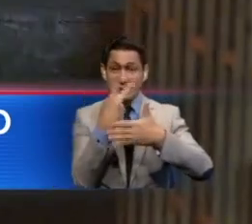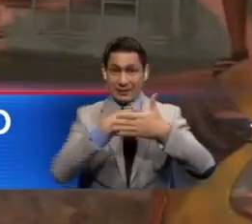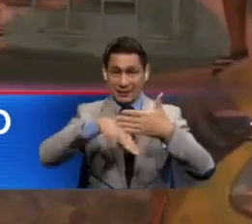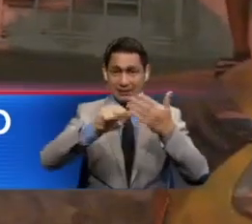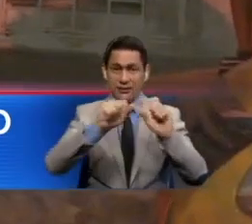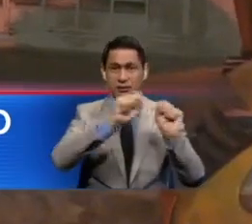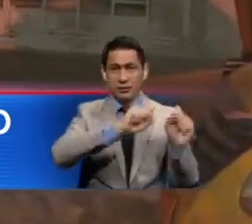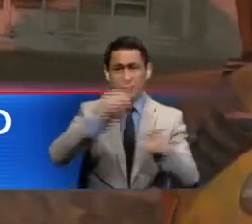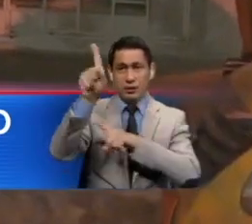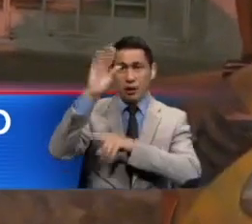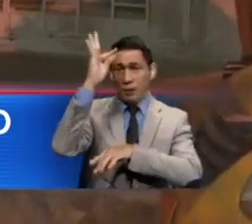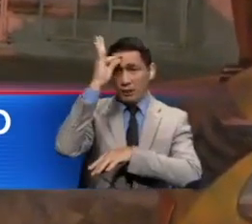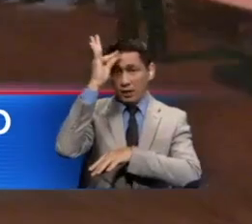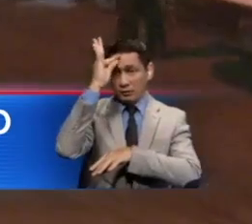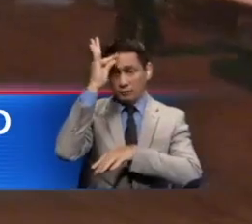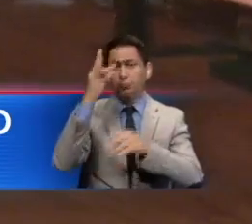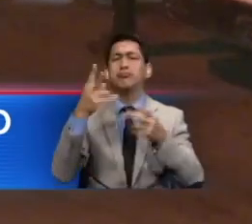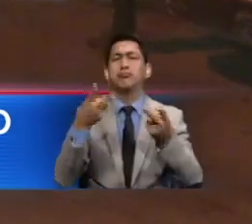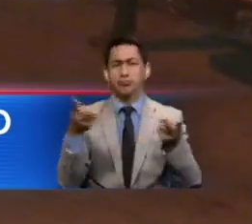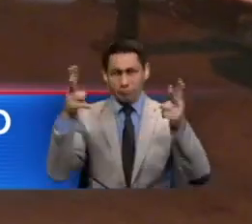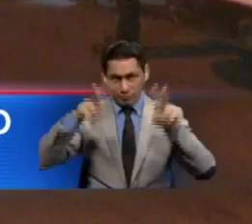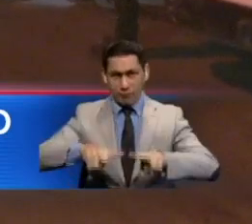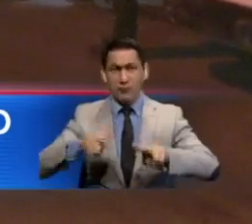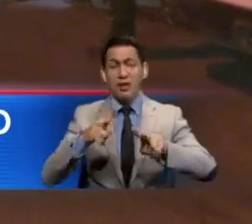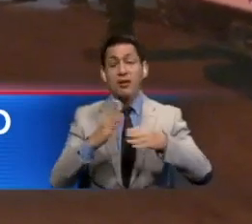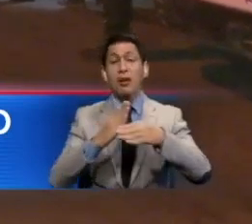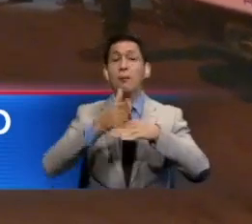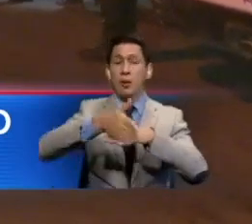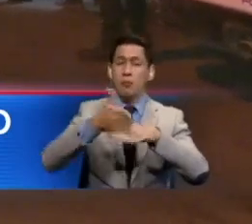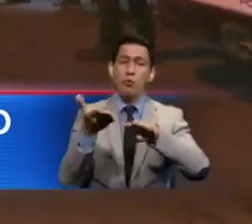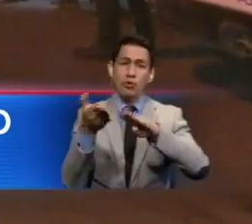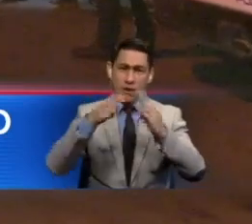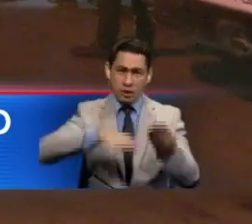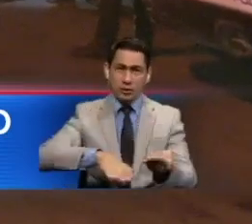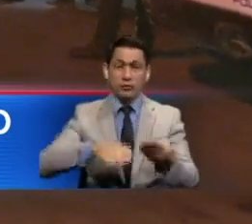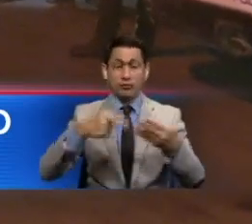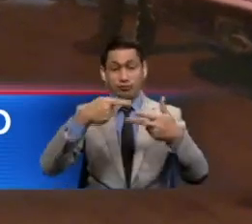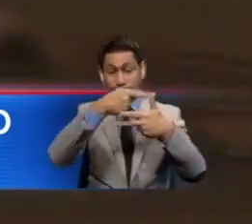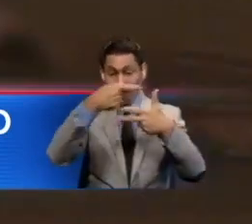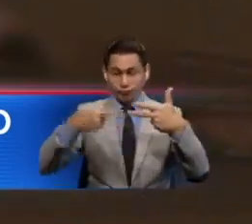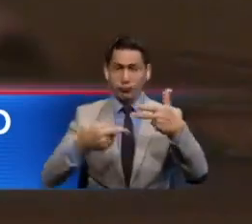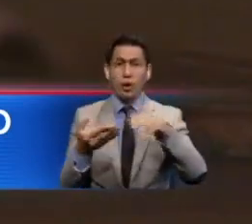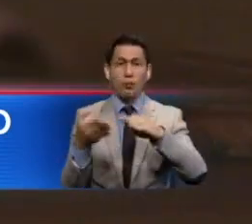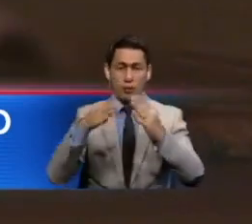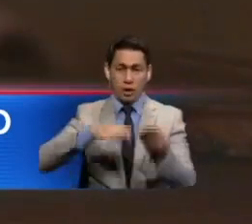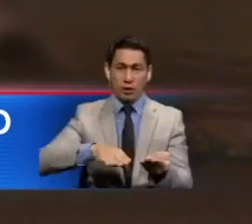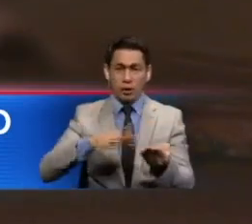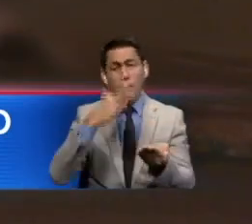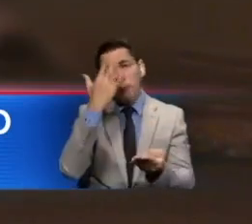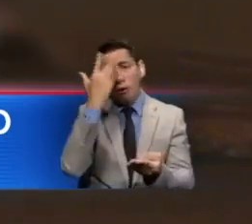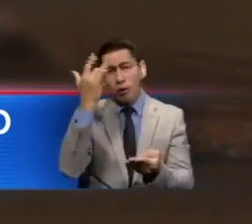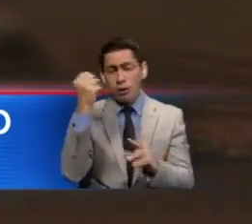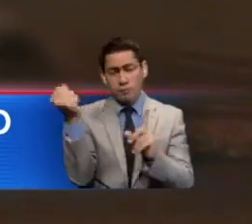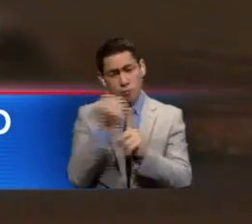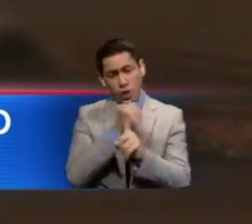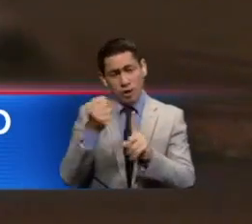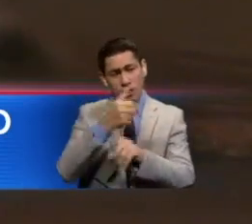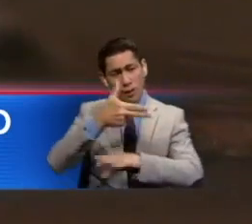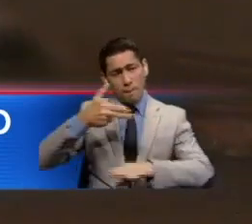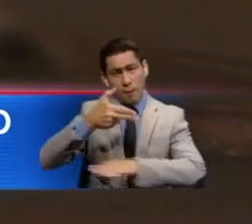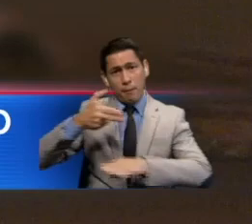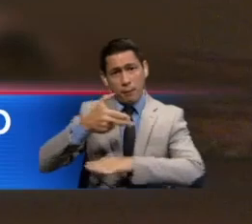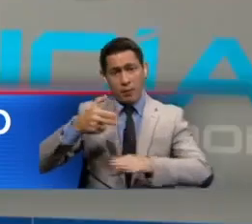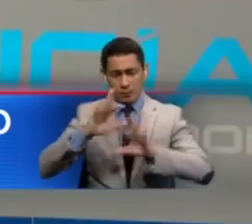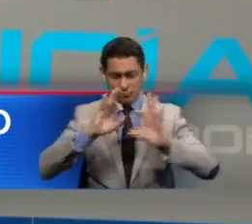fueron llevados a un hospital donde minutos después también habrían fallecido debido a la gravedad de las heridas